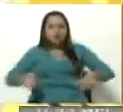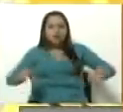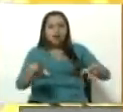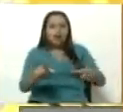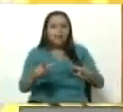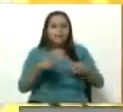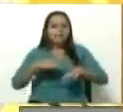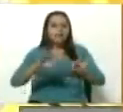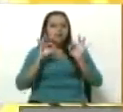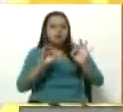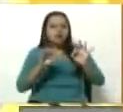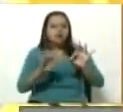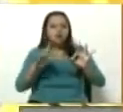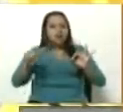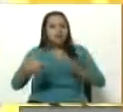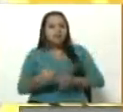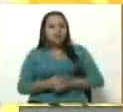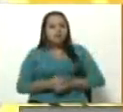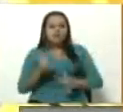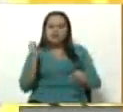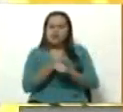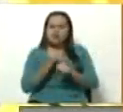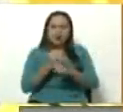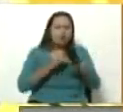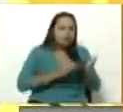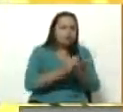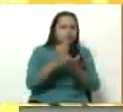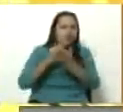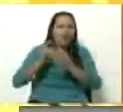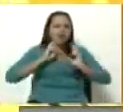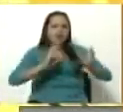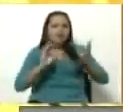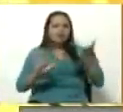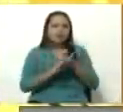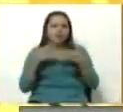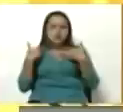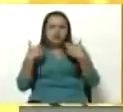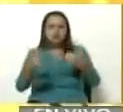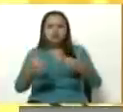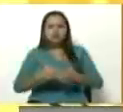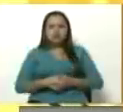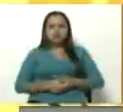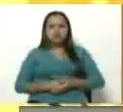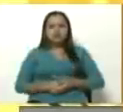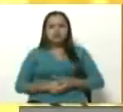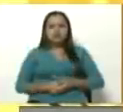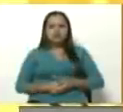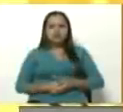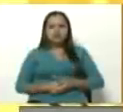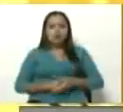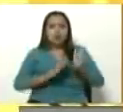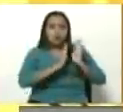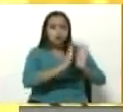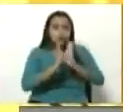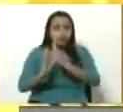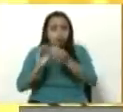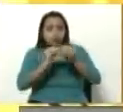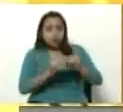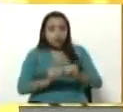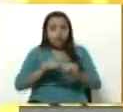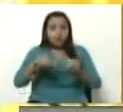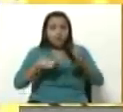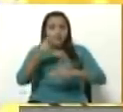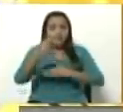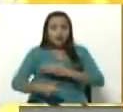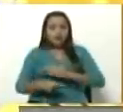especiales y hemos tenido una dedicación fehaciente al tema de la salud. No solo en la infraestructura, sino también en los